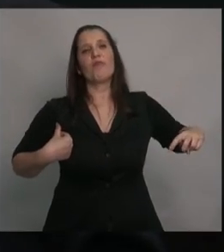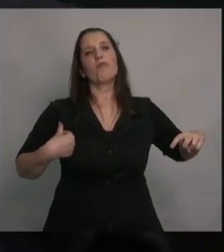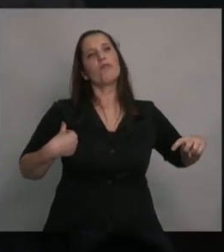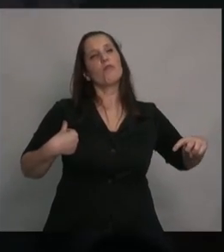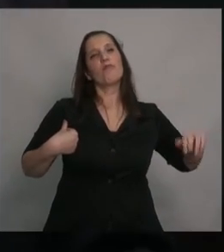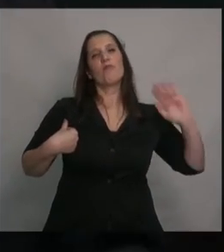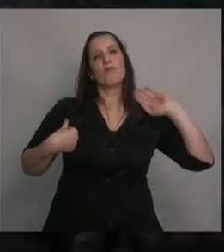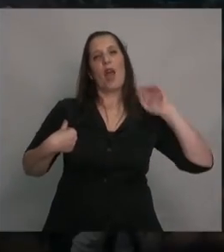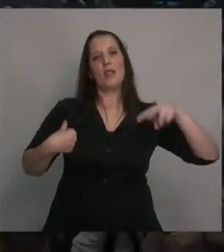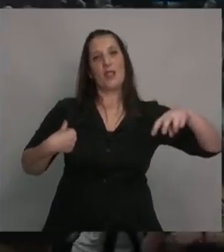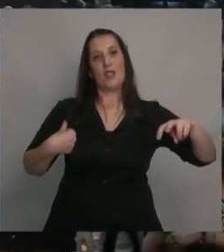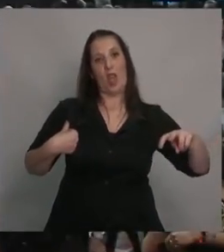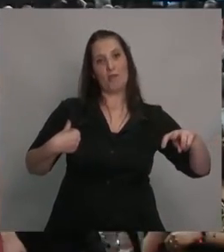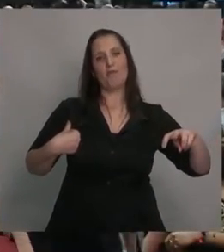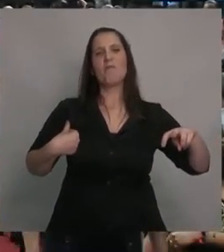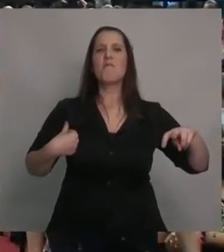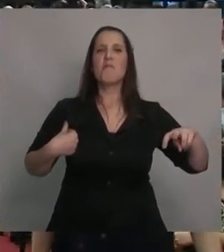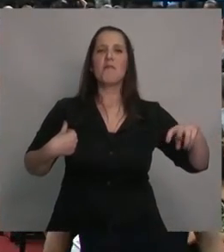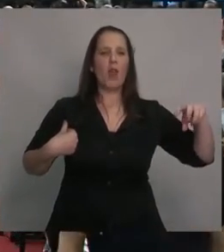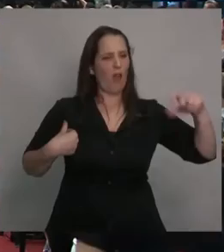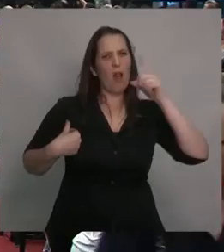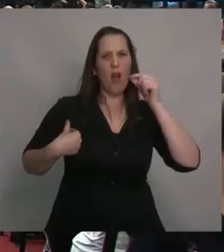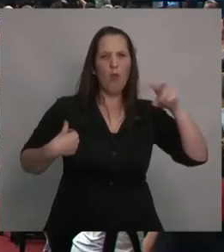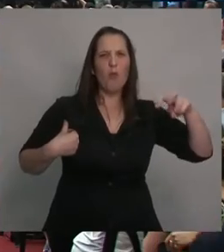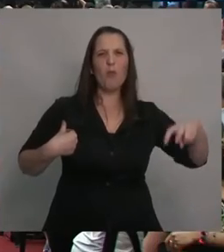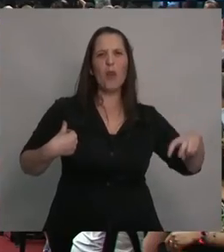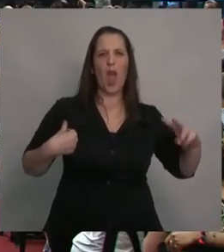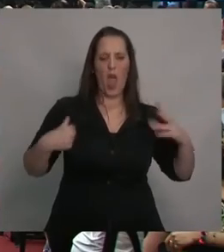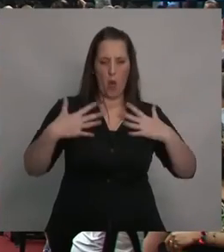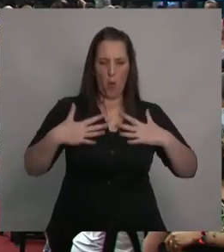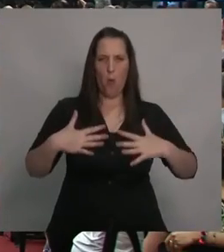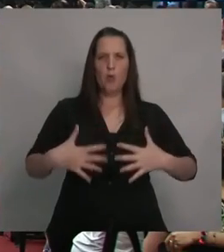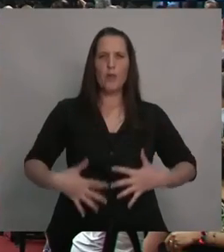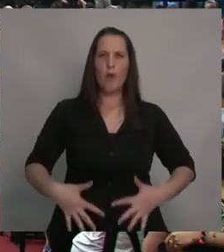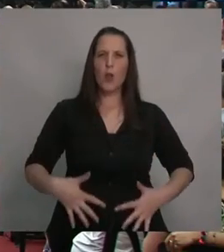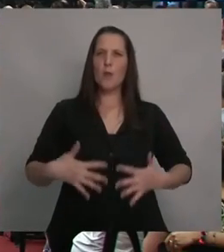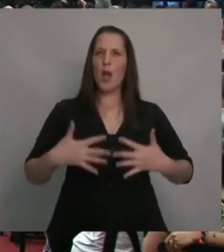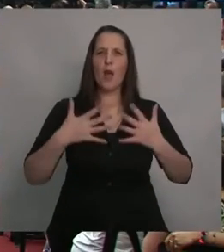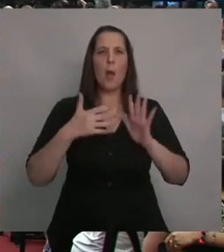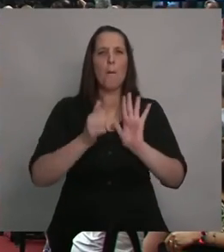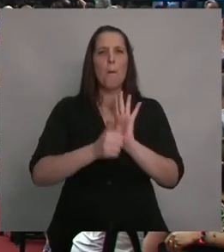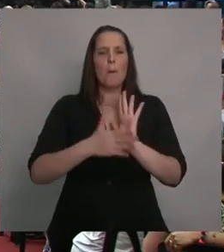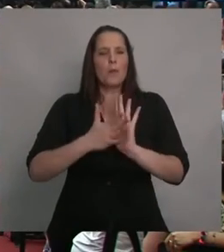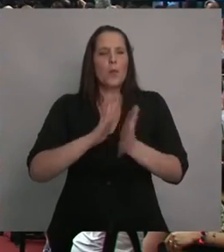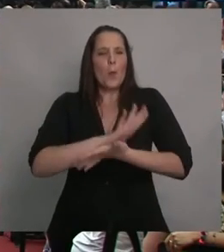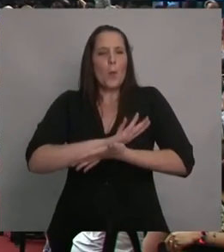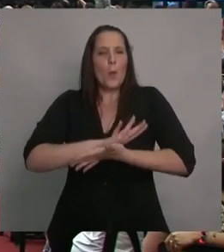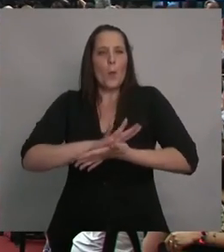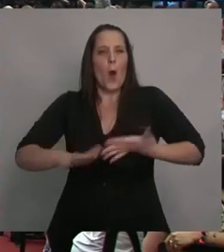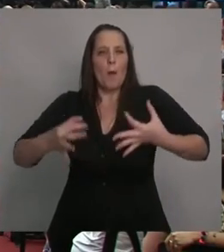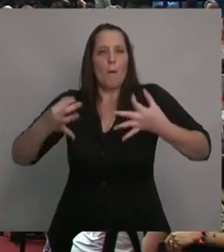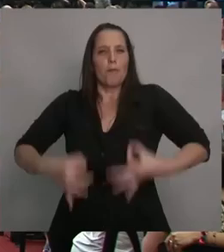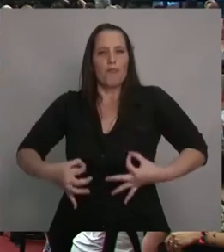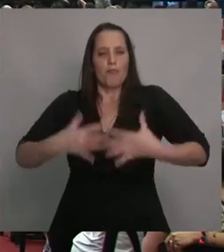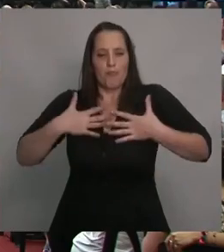atrás, en la silla de la prisión, con el uniforme nítido, era un uniforme planchadito, el pullover